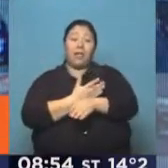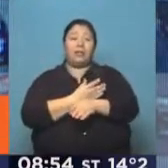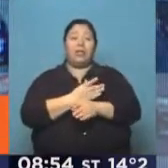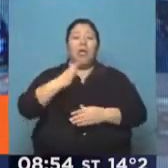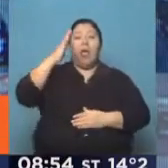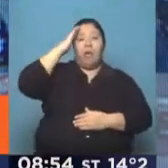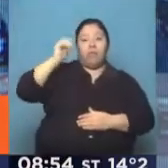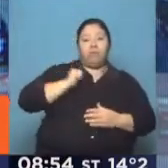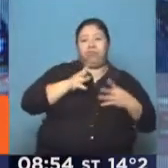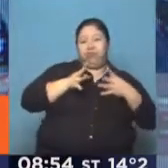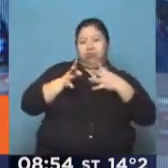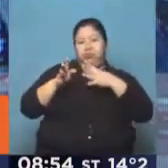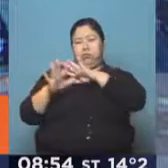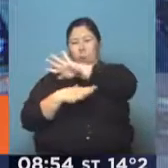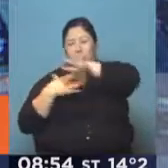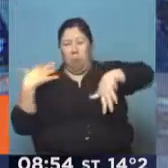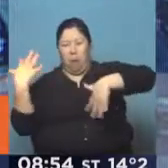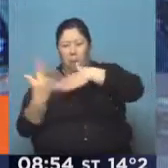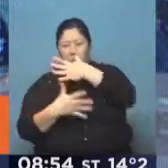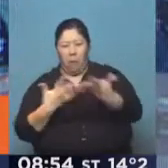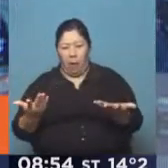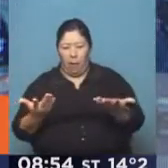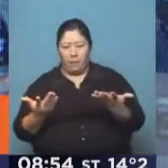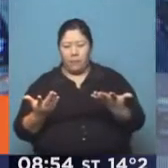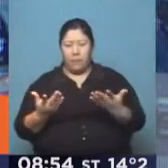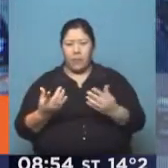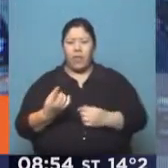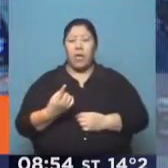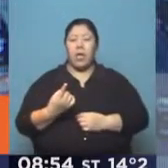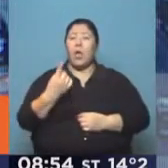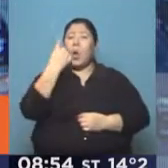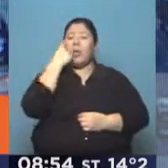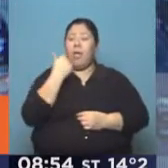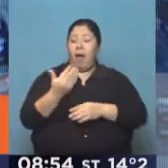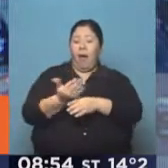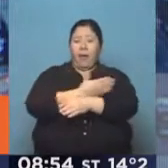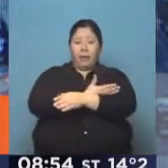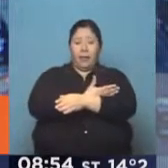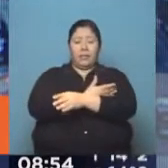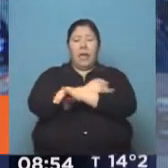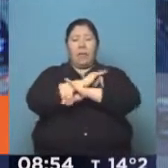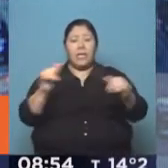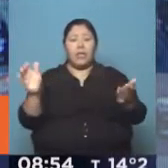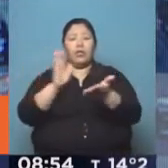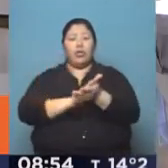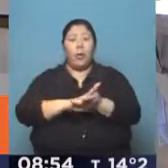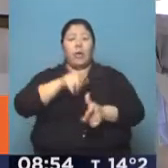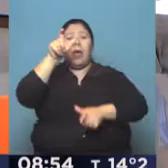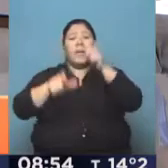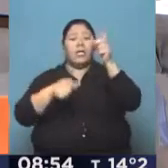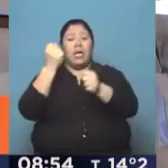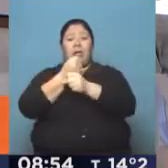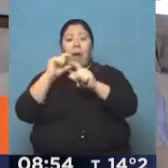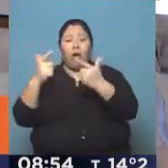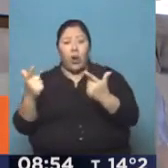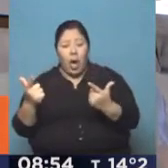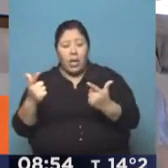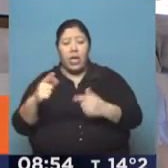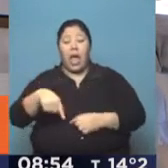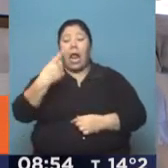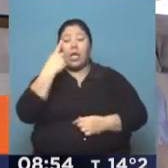digo a un día de haberse conocido este dato de la desocupación una organización de desocupados la manifestación no entonces me parece que